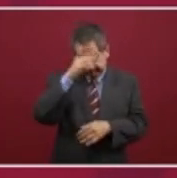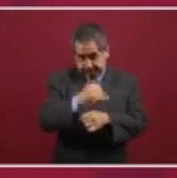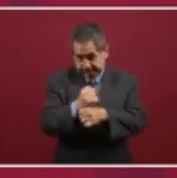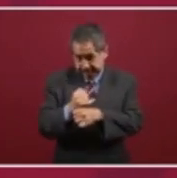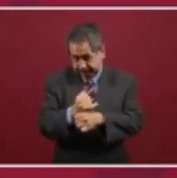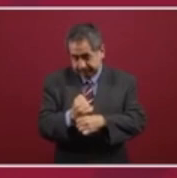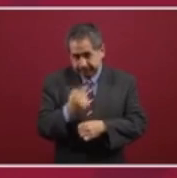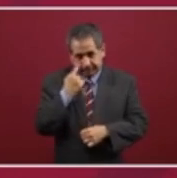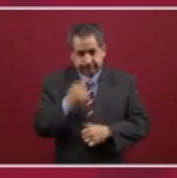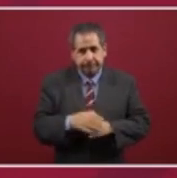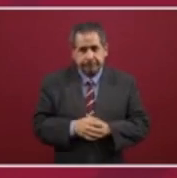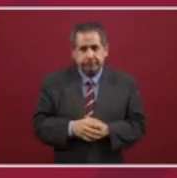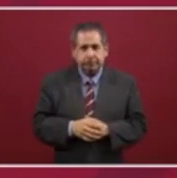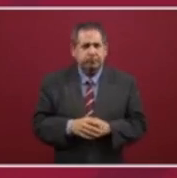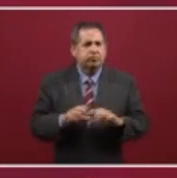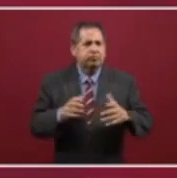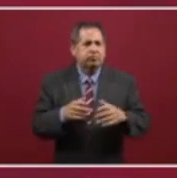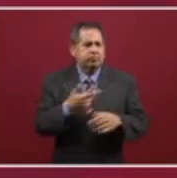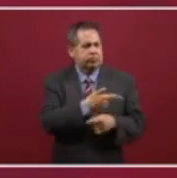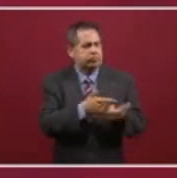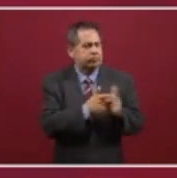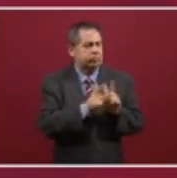de los polcos.